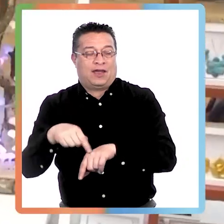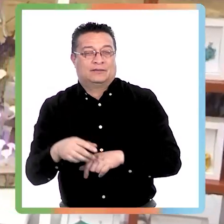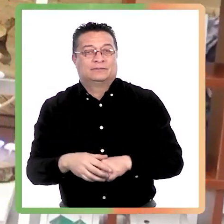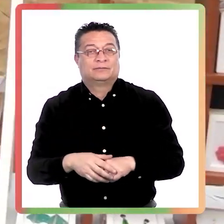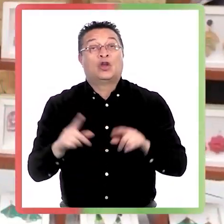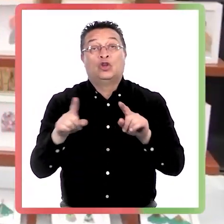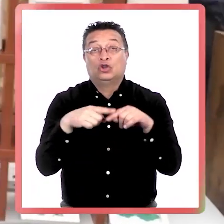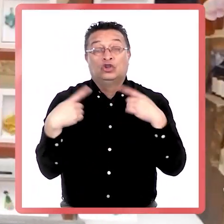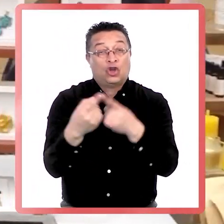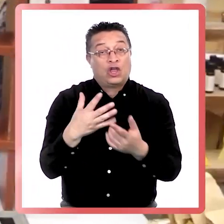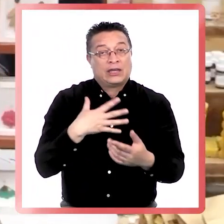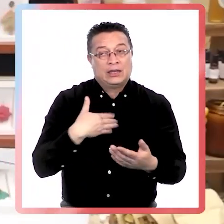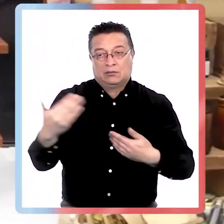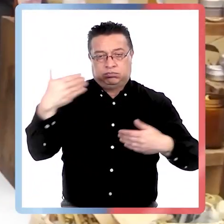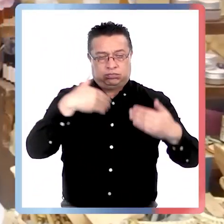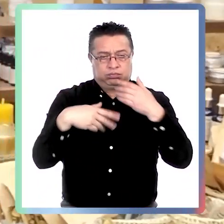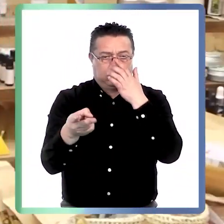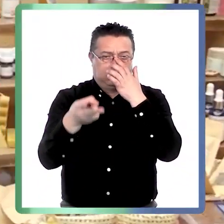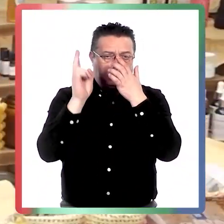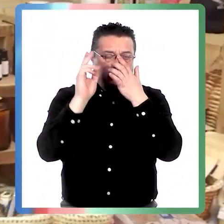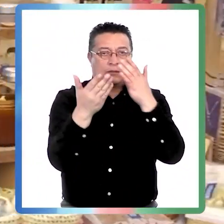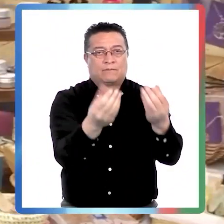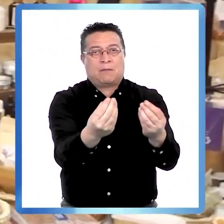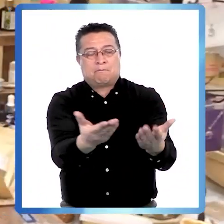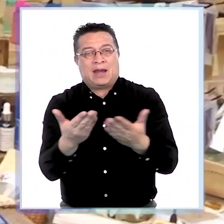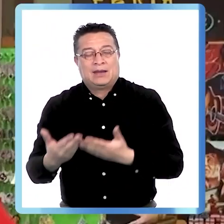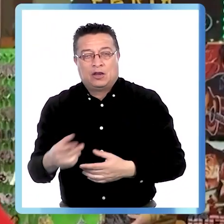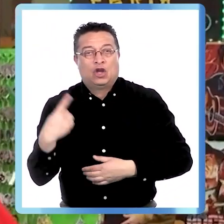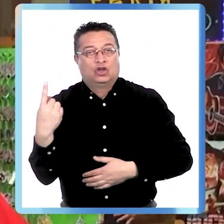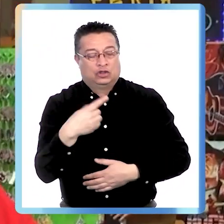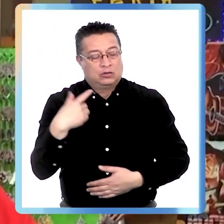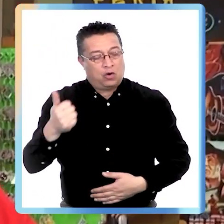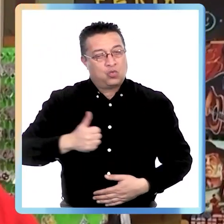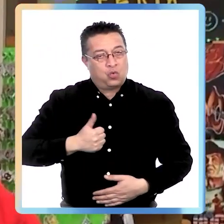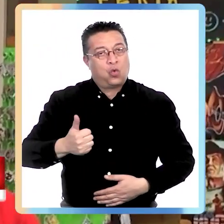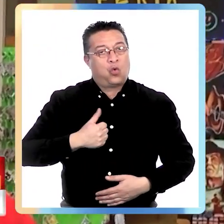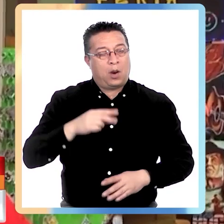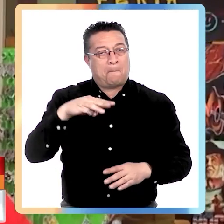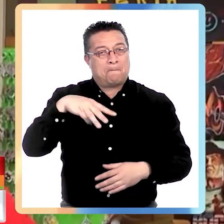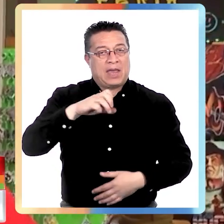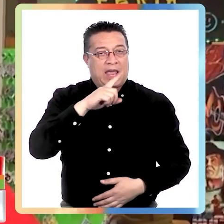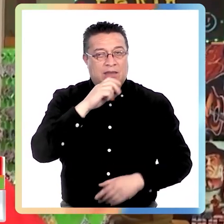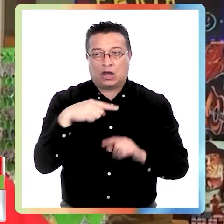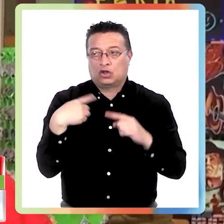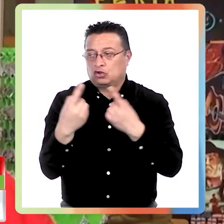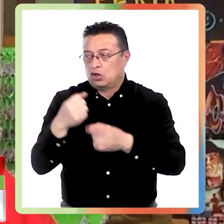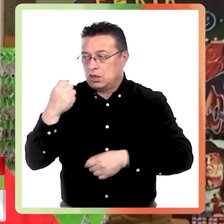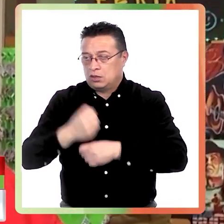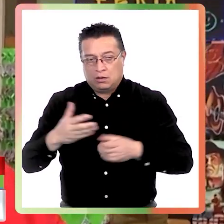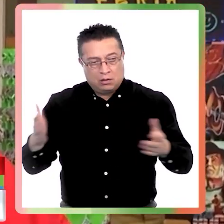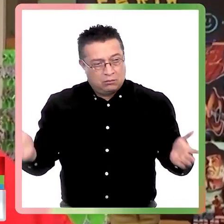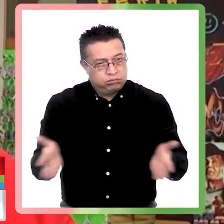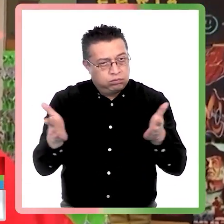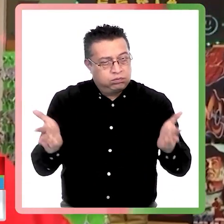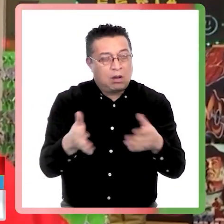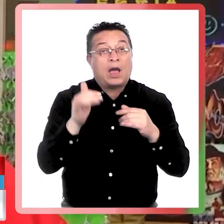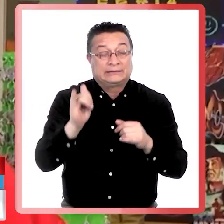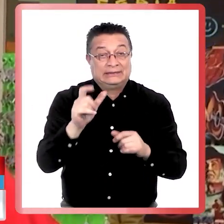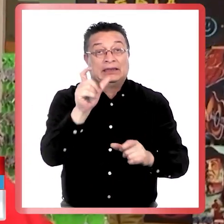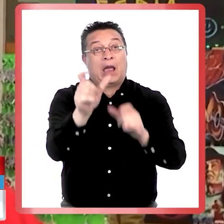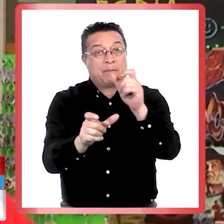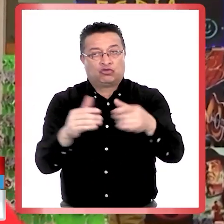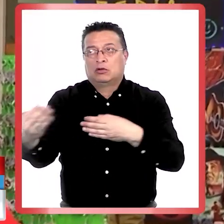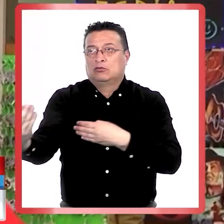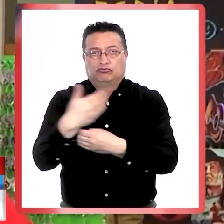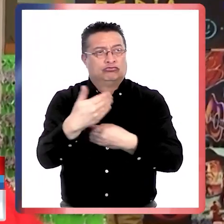horas. Todos los que quieran venir son bienvenidos. O sea, nosotros igual tenemos unas metas que cumplir, por así decirlo, por toda la producción que tenemos. Pero sí,